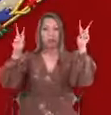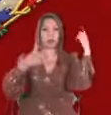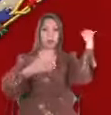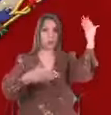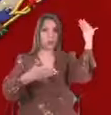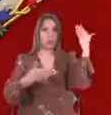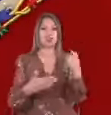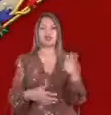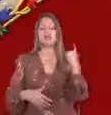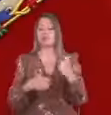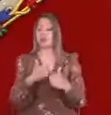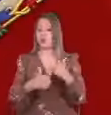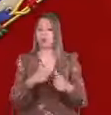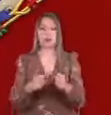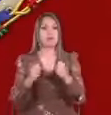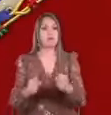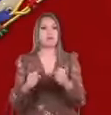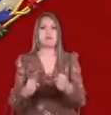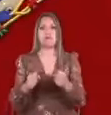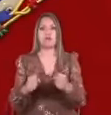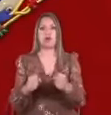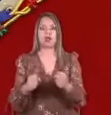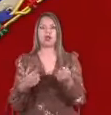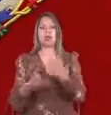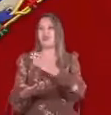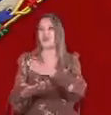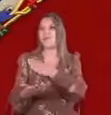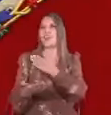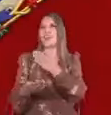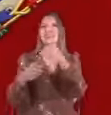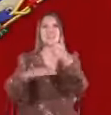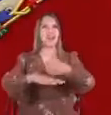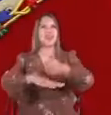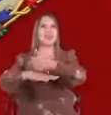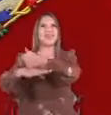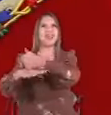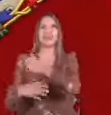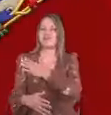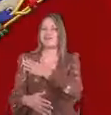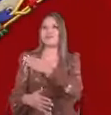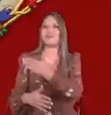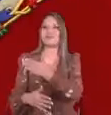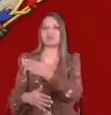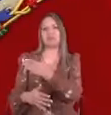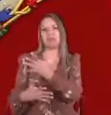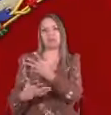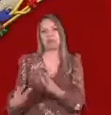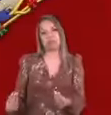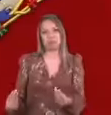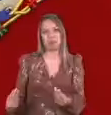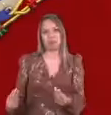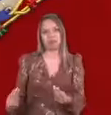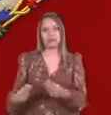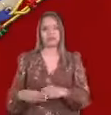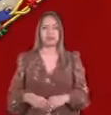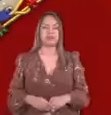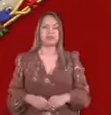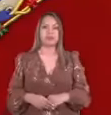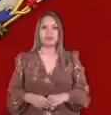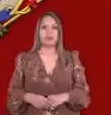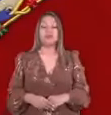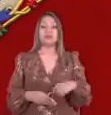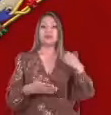crisis es igual o más severa. Los niveles de credibilidad y confianza en las autoridades electas y las instituciones públicas están en el piso.